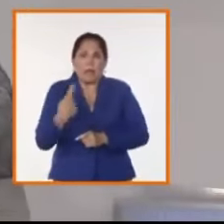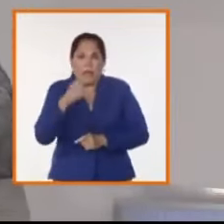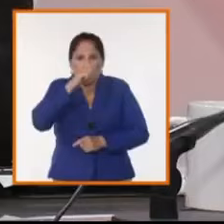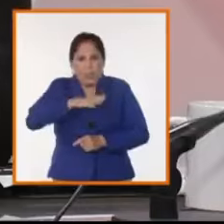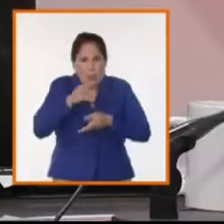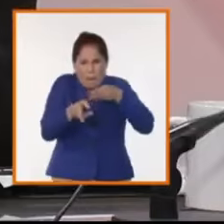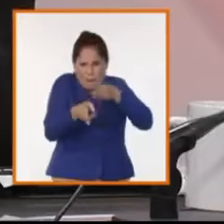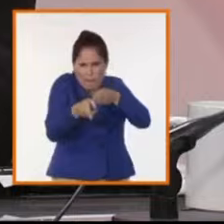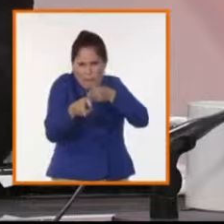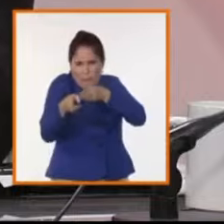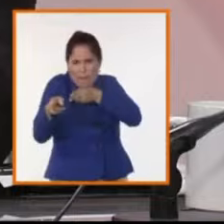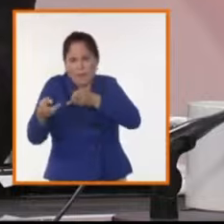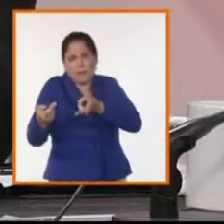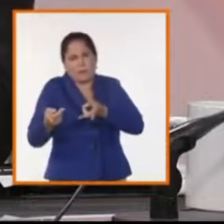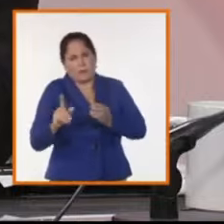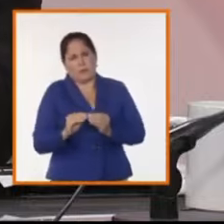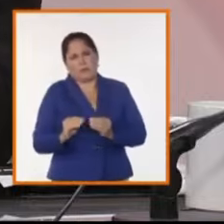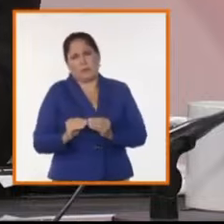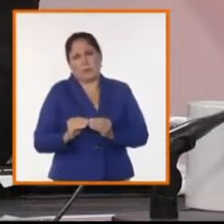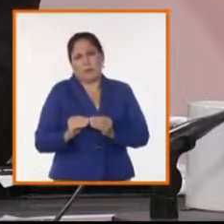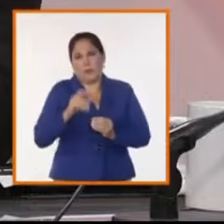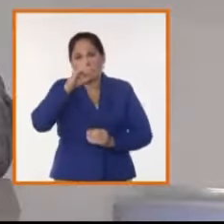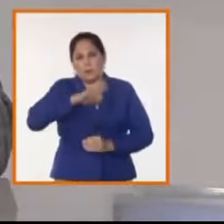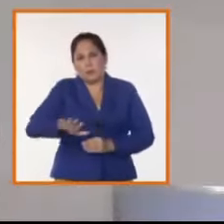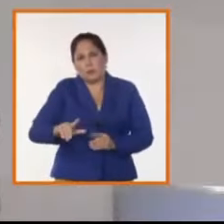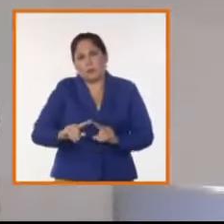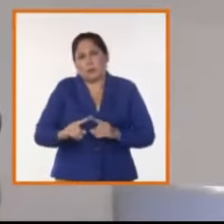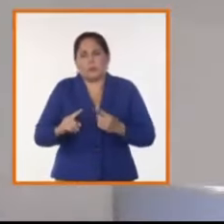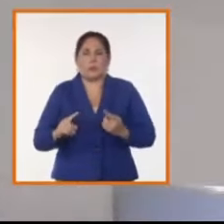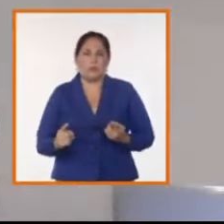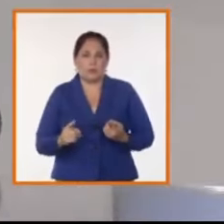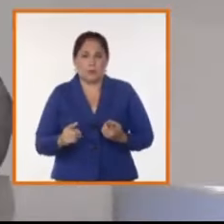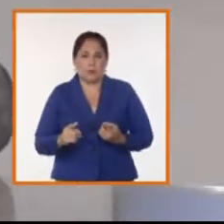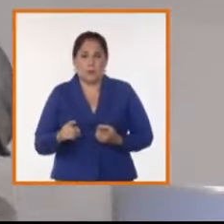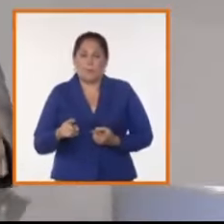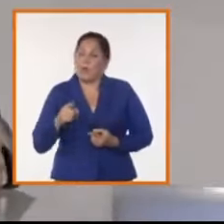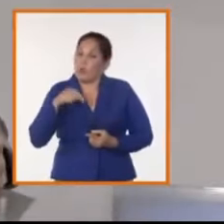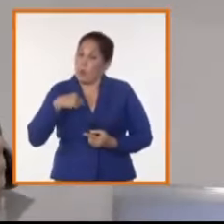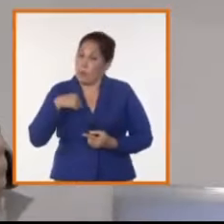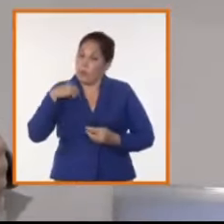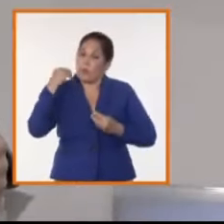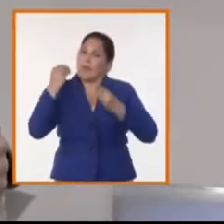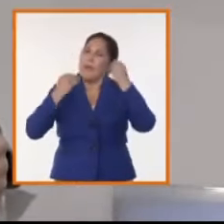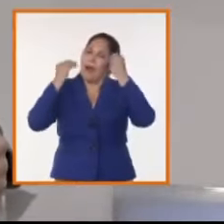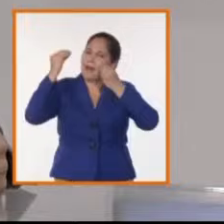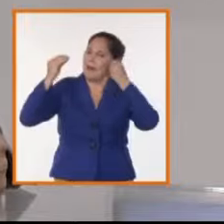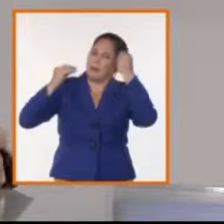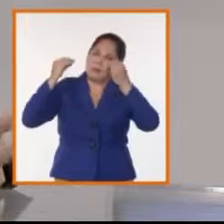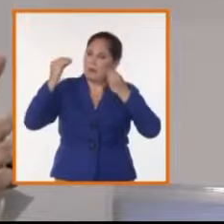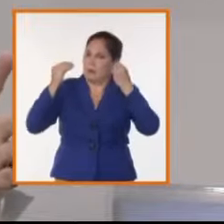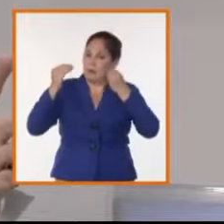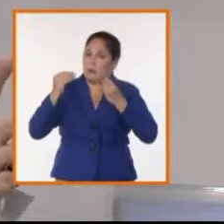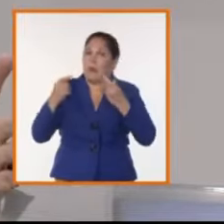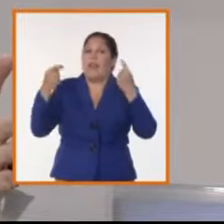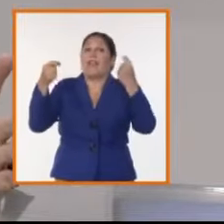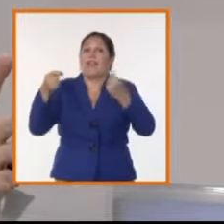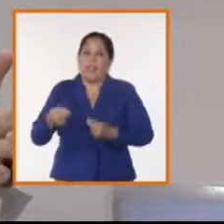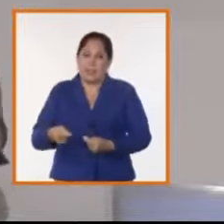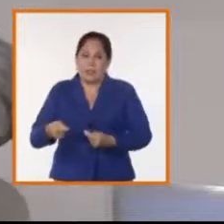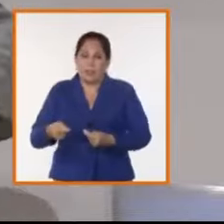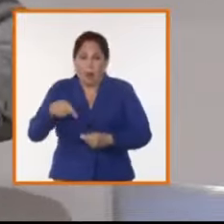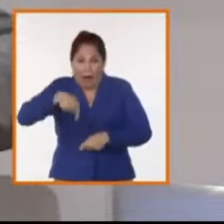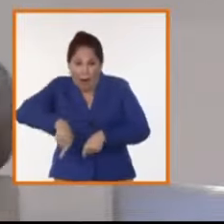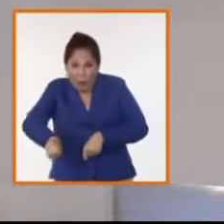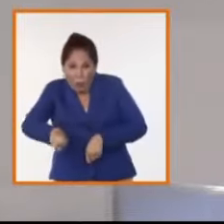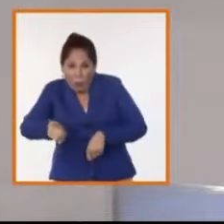asesinados así Bom ahora qué tiene hay que hacer un análisis a ver primero yo creo que es una decisión que ha llegado demasiado tarde o